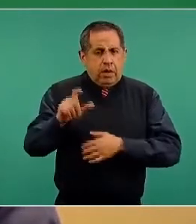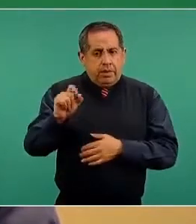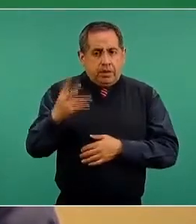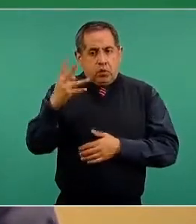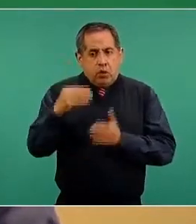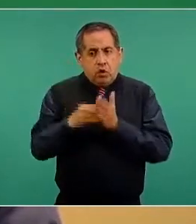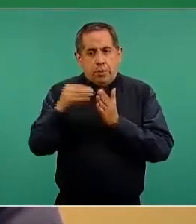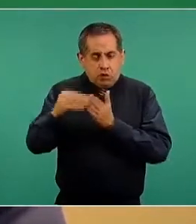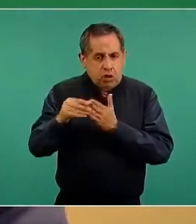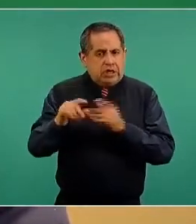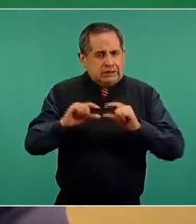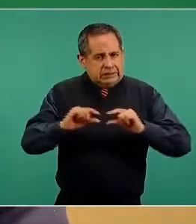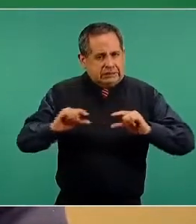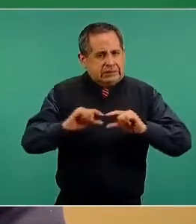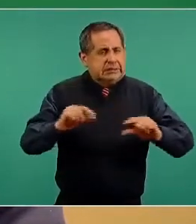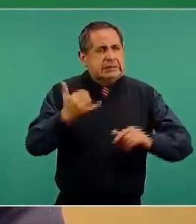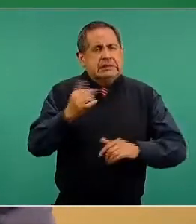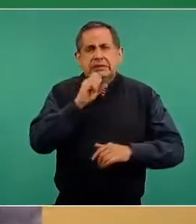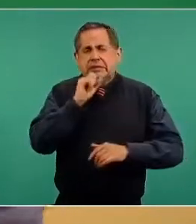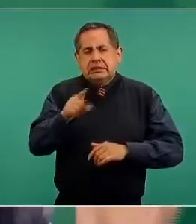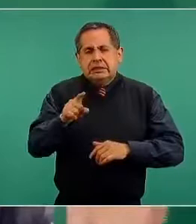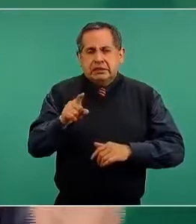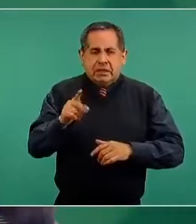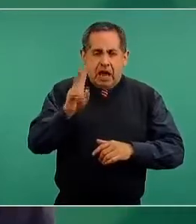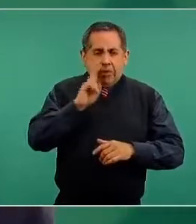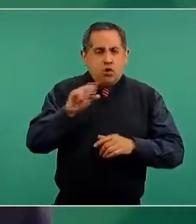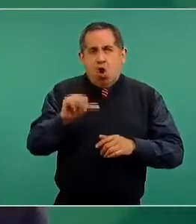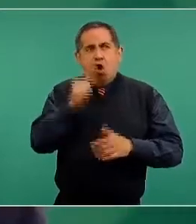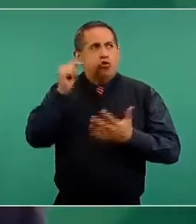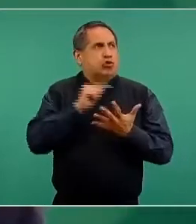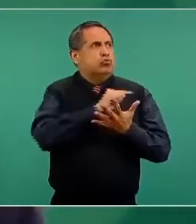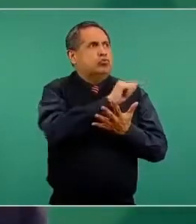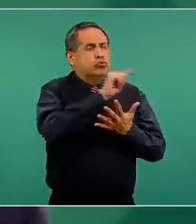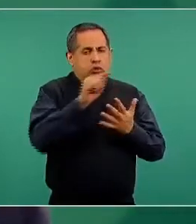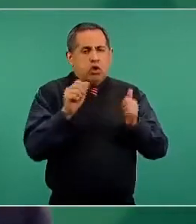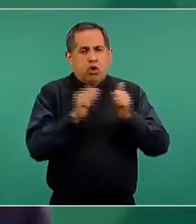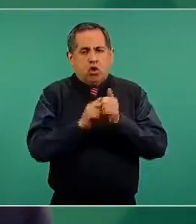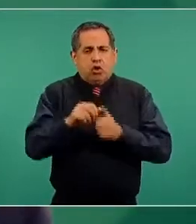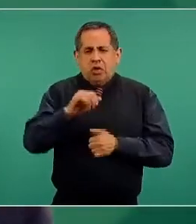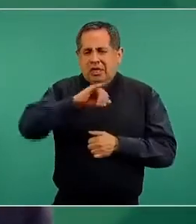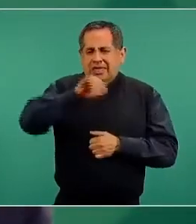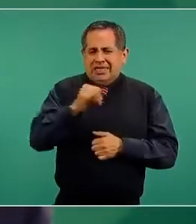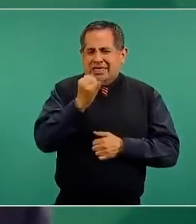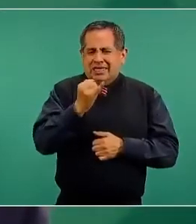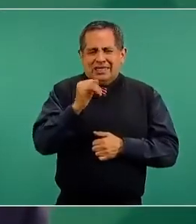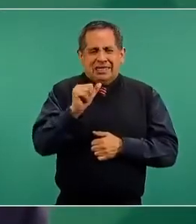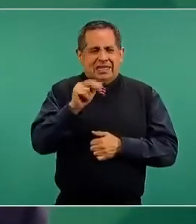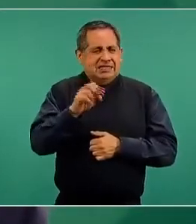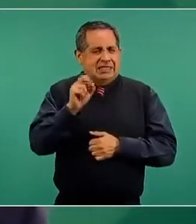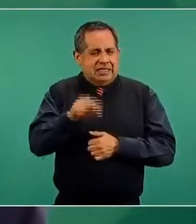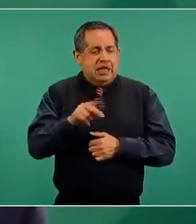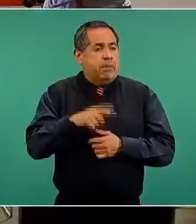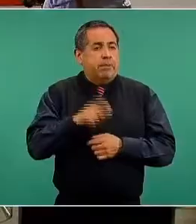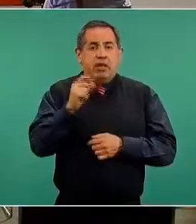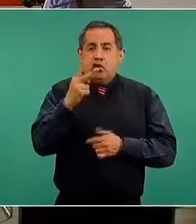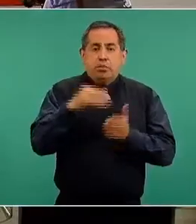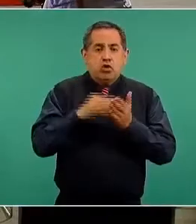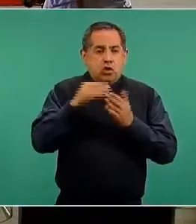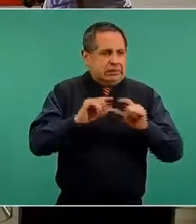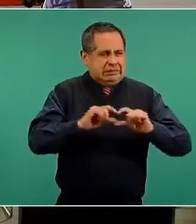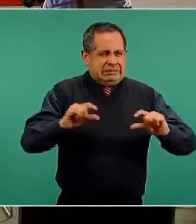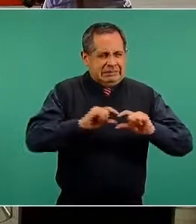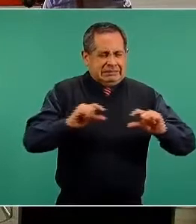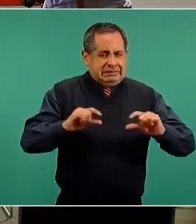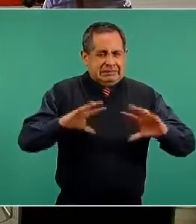24 millones de dosis. Y estamos explorando otras posibilidades también con Janssen por hasta 22 millones de dosis. Estos